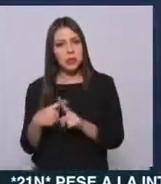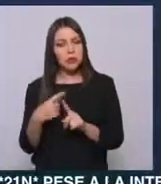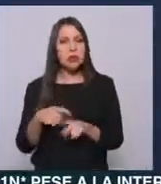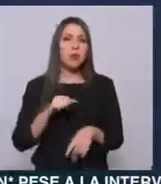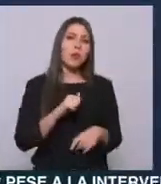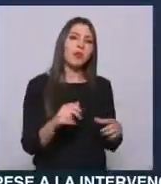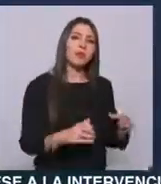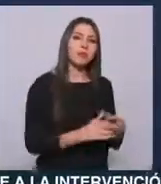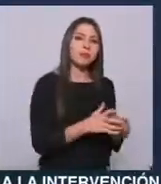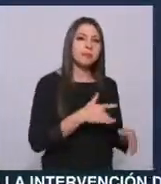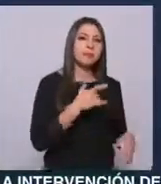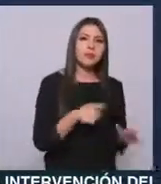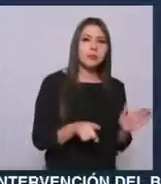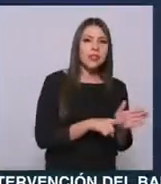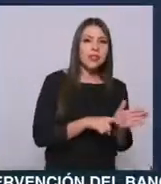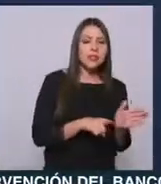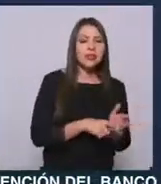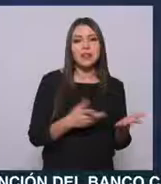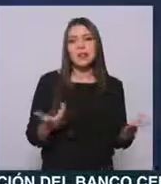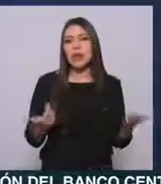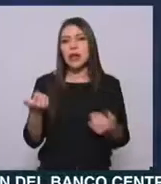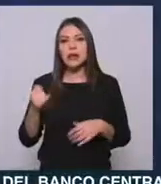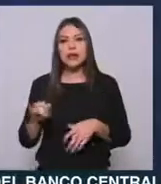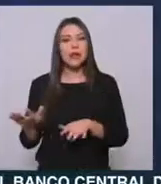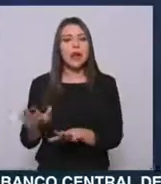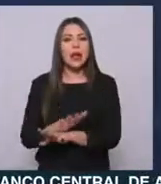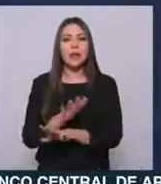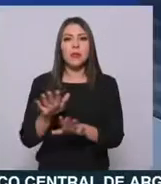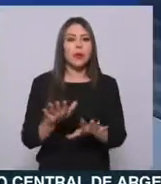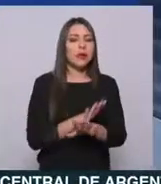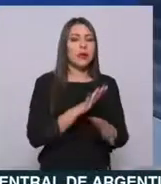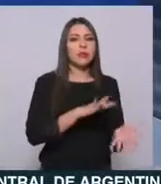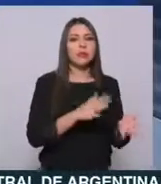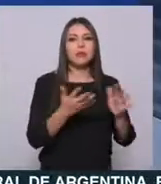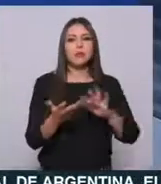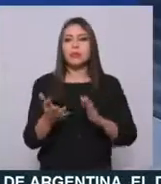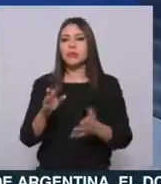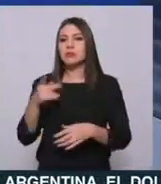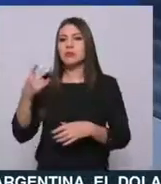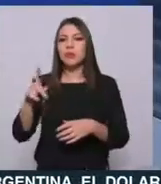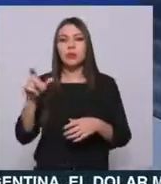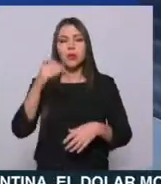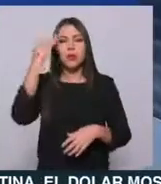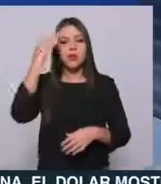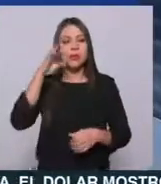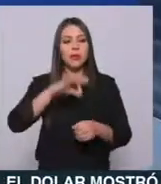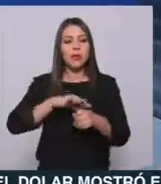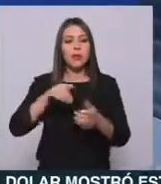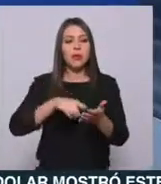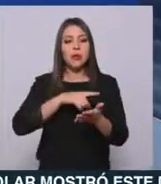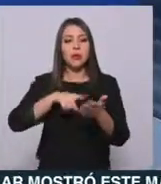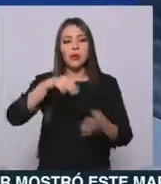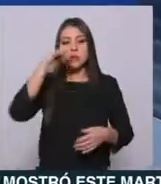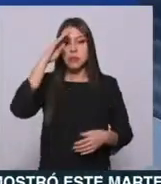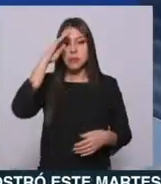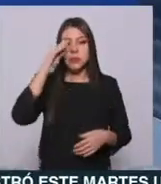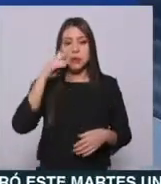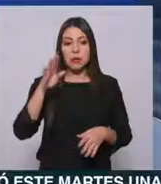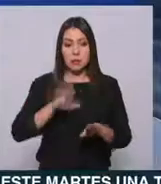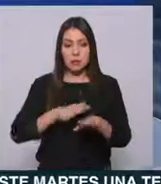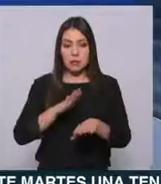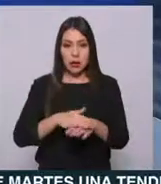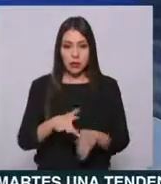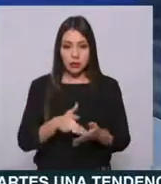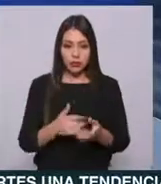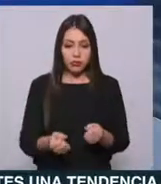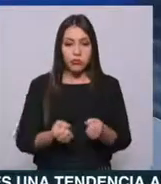los resultados que genera cada elección motivan o a reforzar o a definir otra ruta, y es totalmente válido